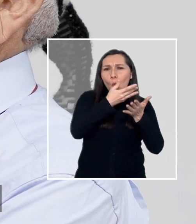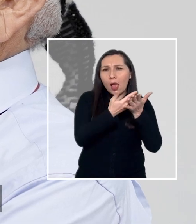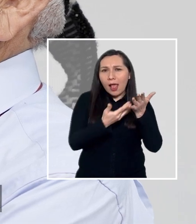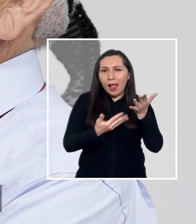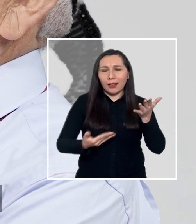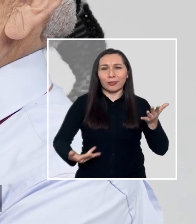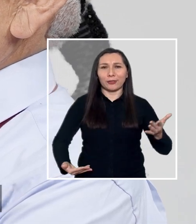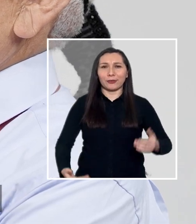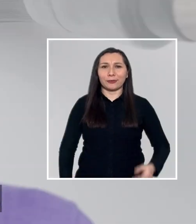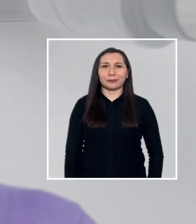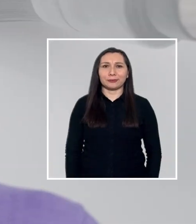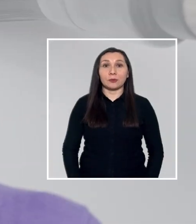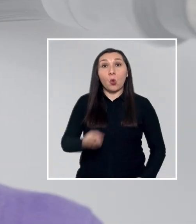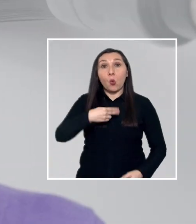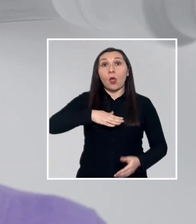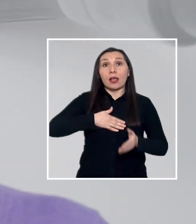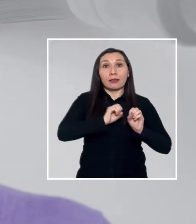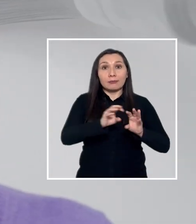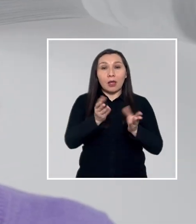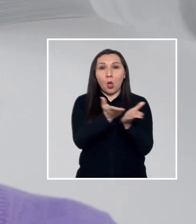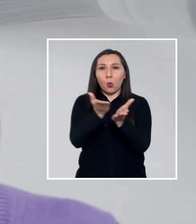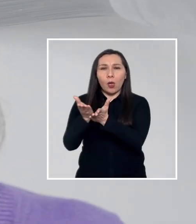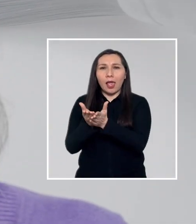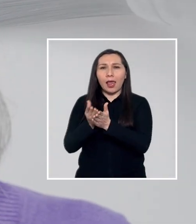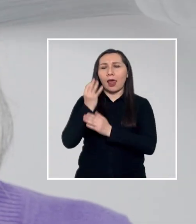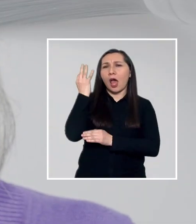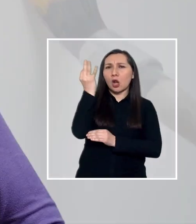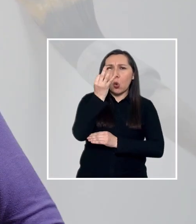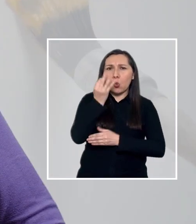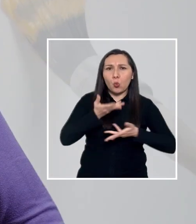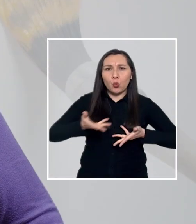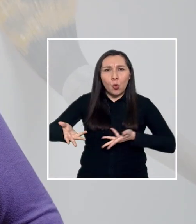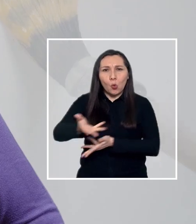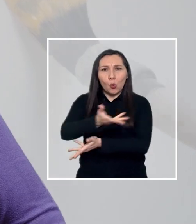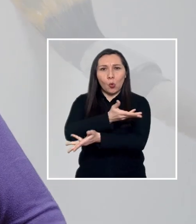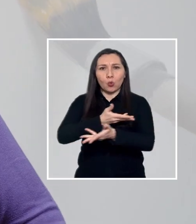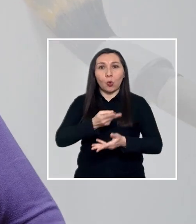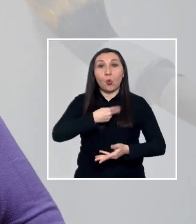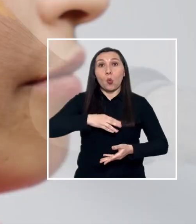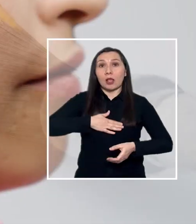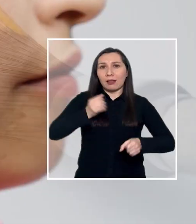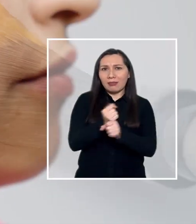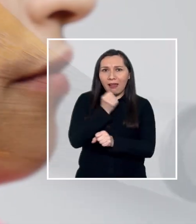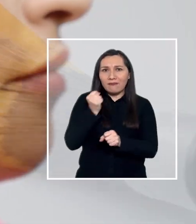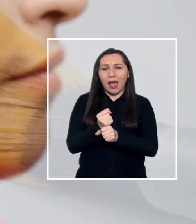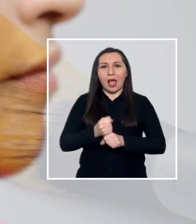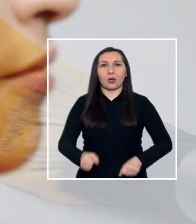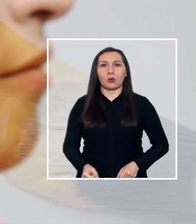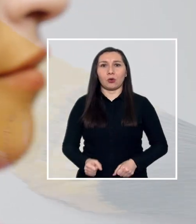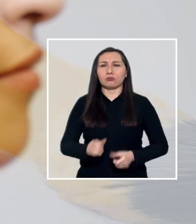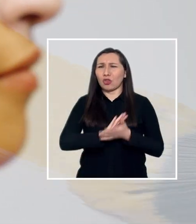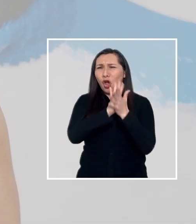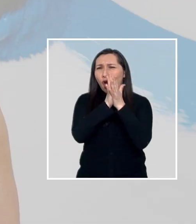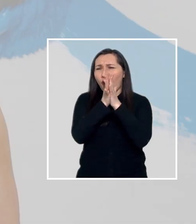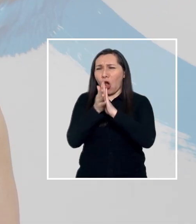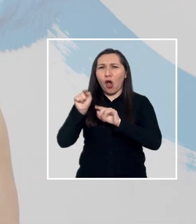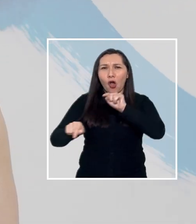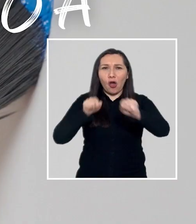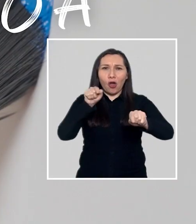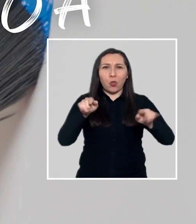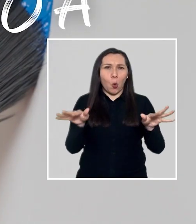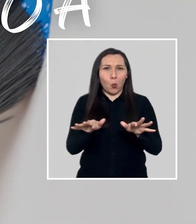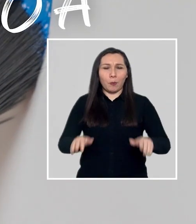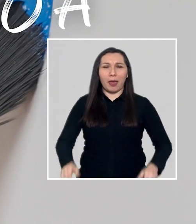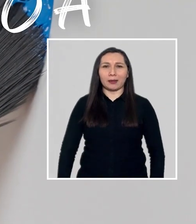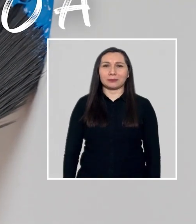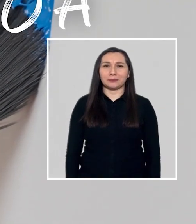ka ebeutun meo. Yachaywasikunapi, huñunakunanchiskunapi. Irna kawinakasana. Y te vas hasta